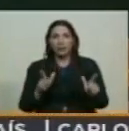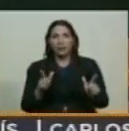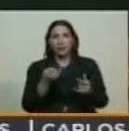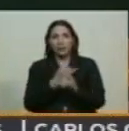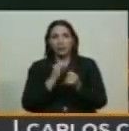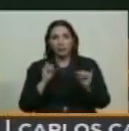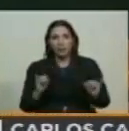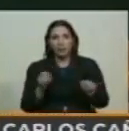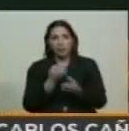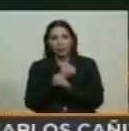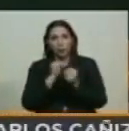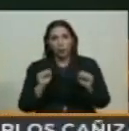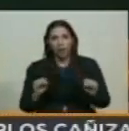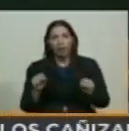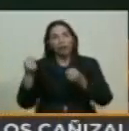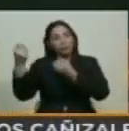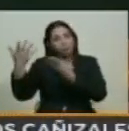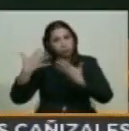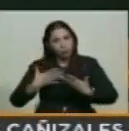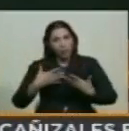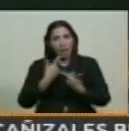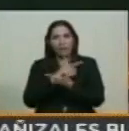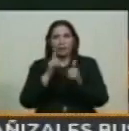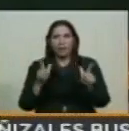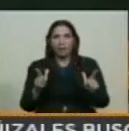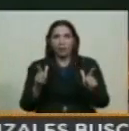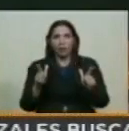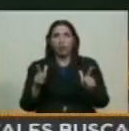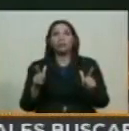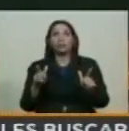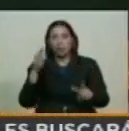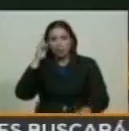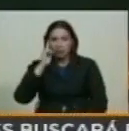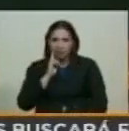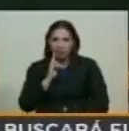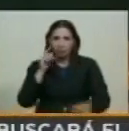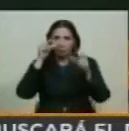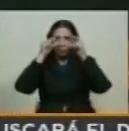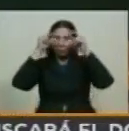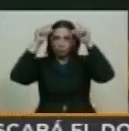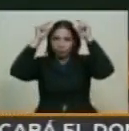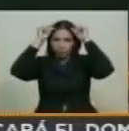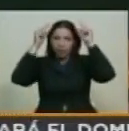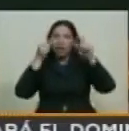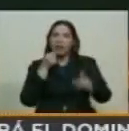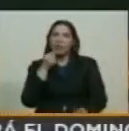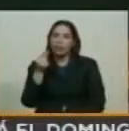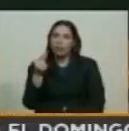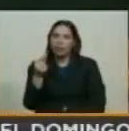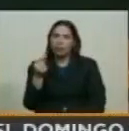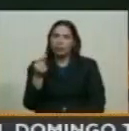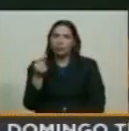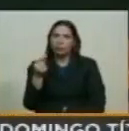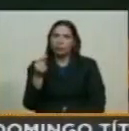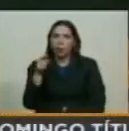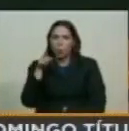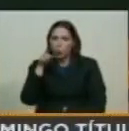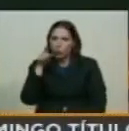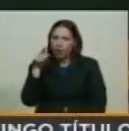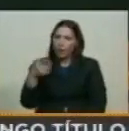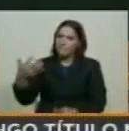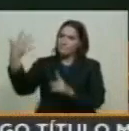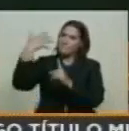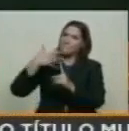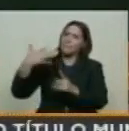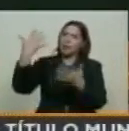nos legaron nuestros libertadores. Y con Simón Bolívar, a Simón Rodríguez, cuando le dijo: usted me formó